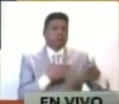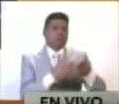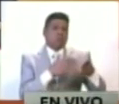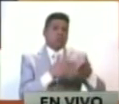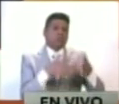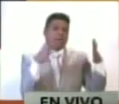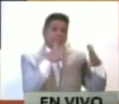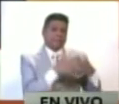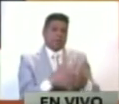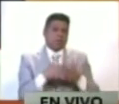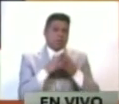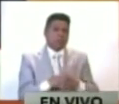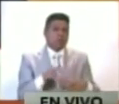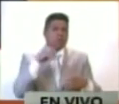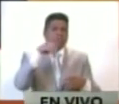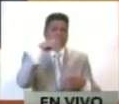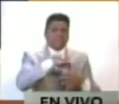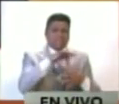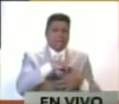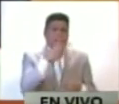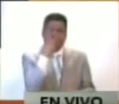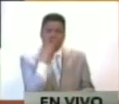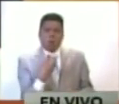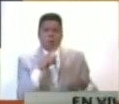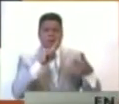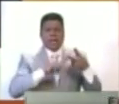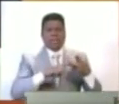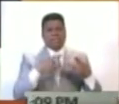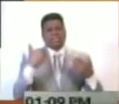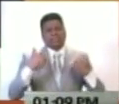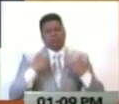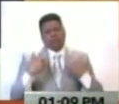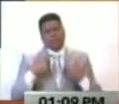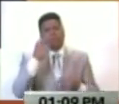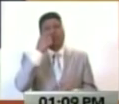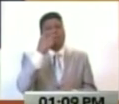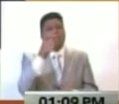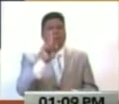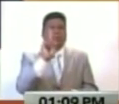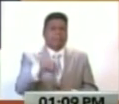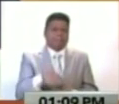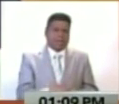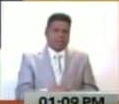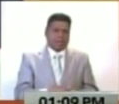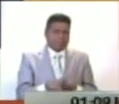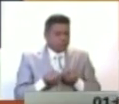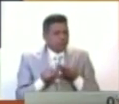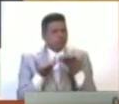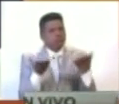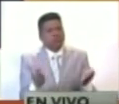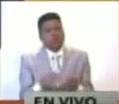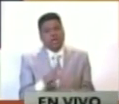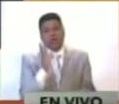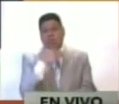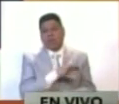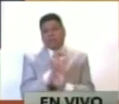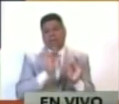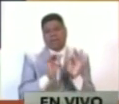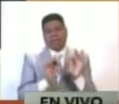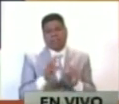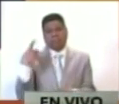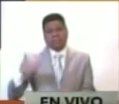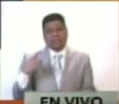siembra pobreza, que siembra sufrimiento en nuestros pueblos y que definitivamente no garantiza el derecho al desarrollo de